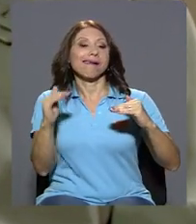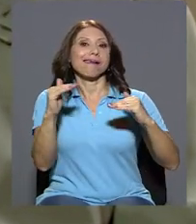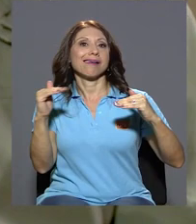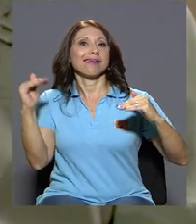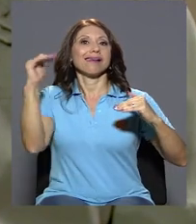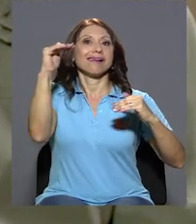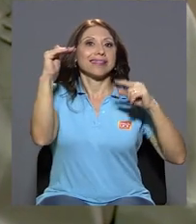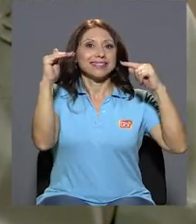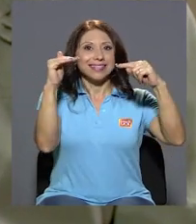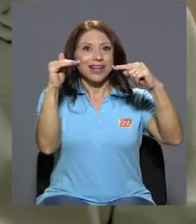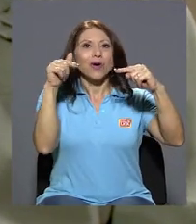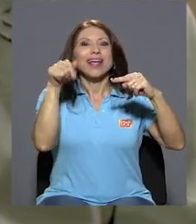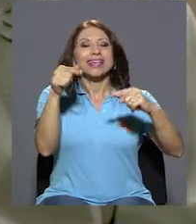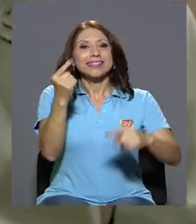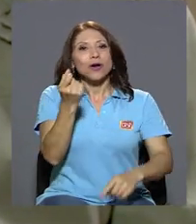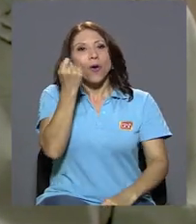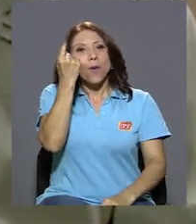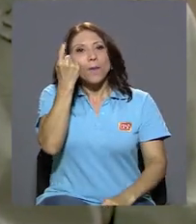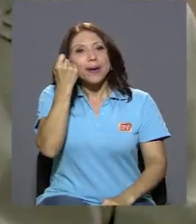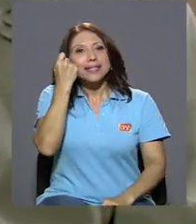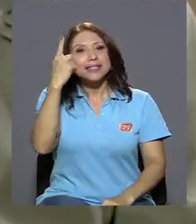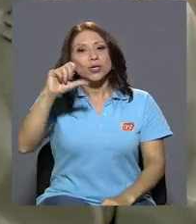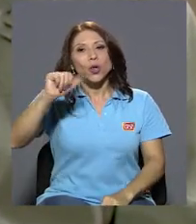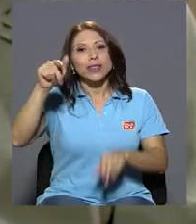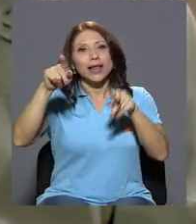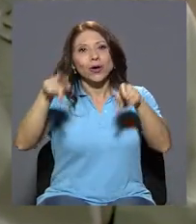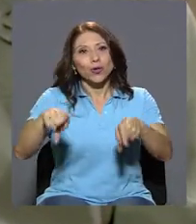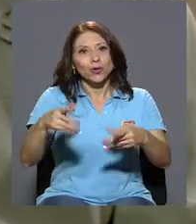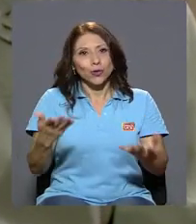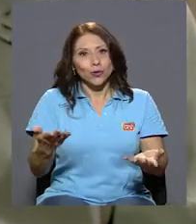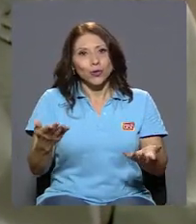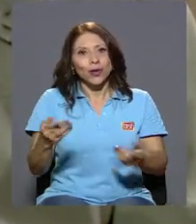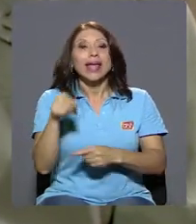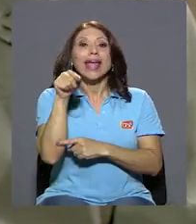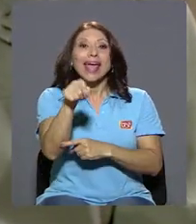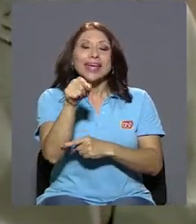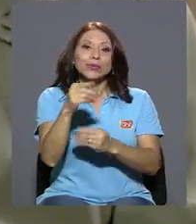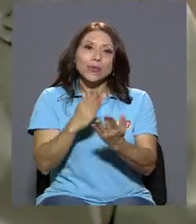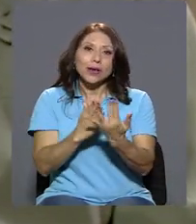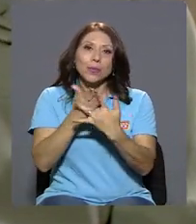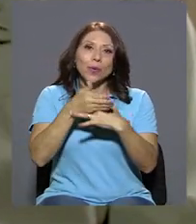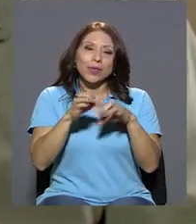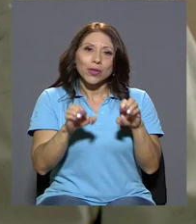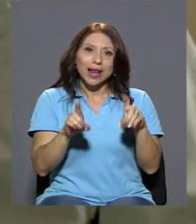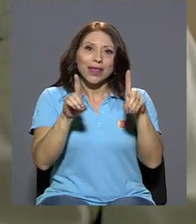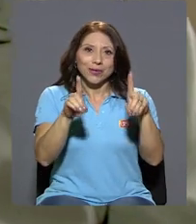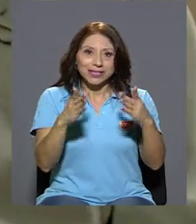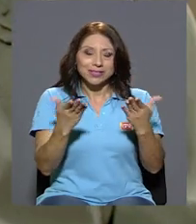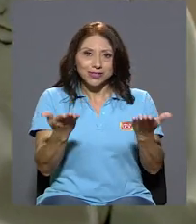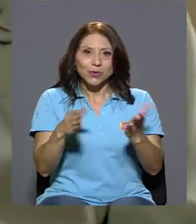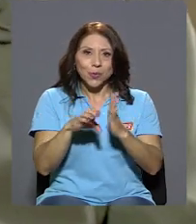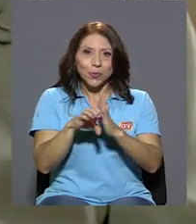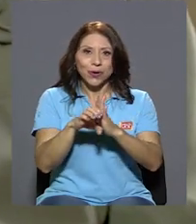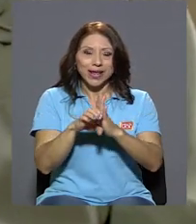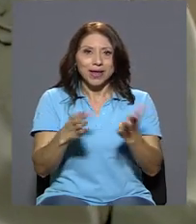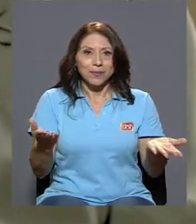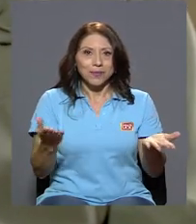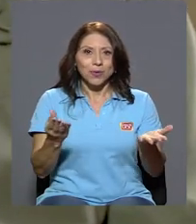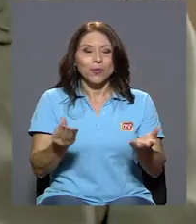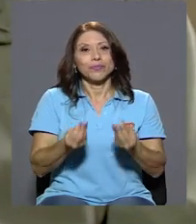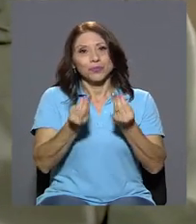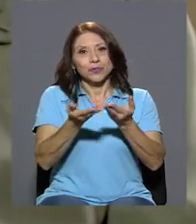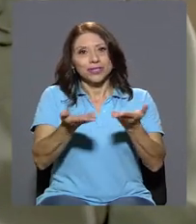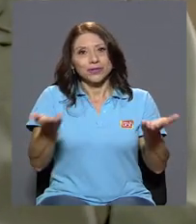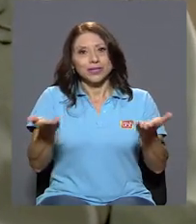peldaño que sería la comprensión del otro claro que eso viene por medio de la educación por ejemplo